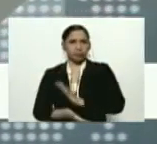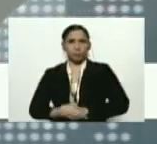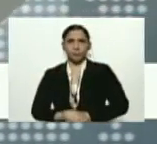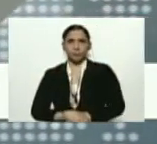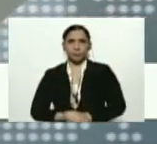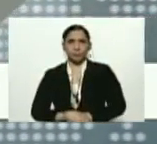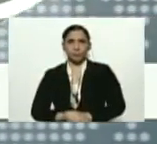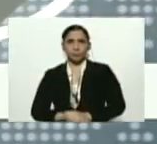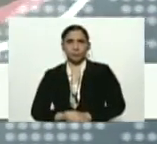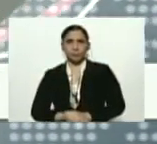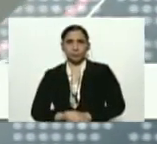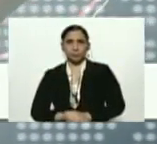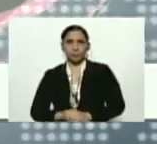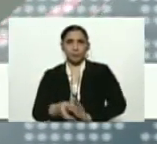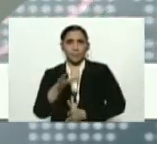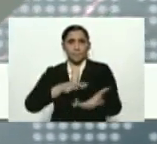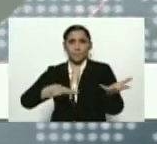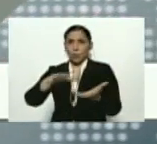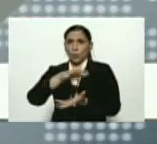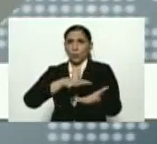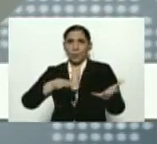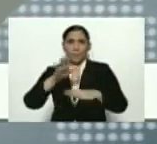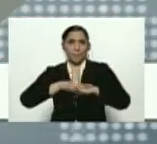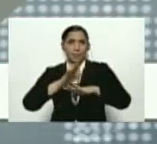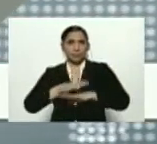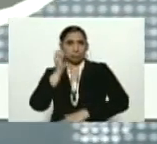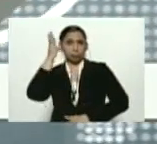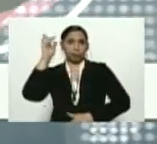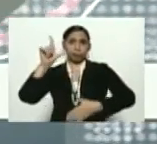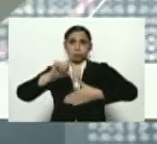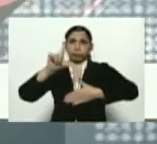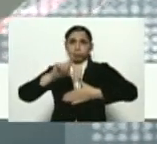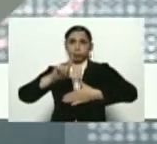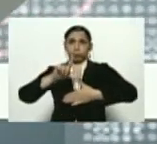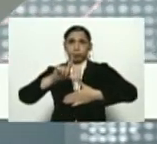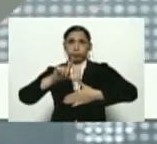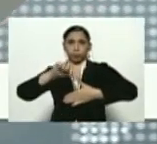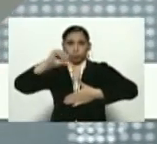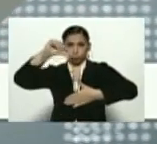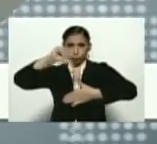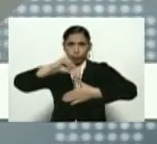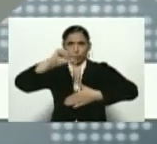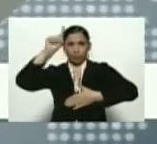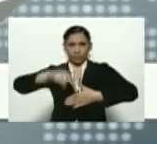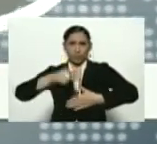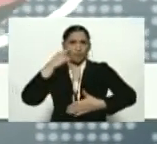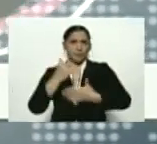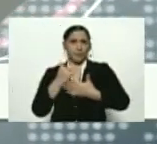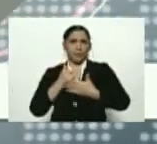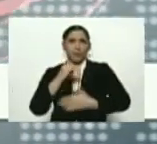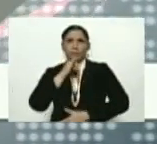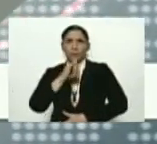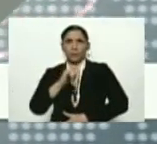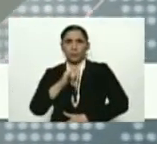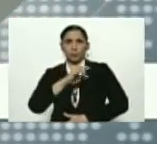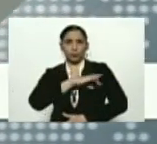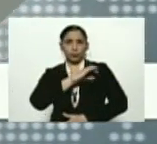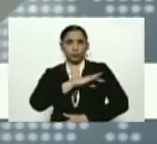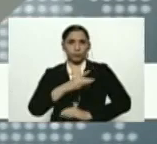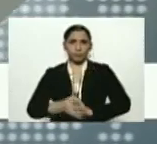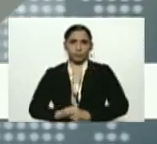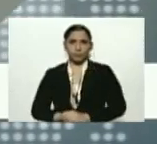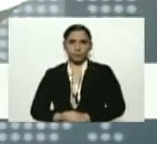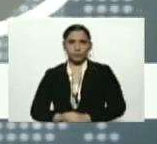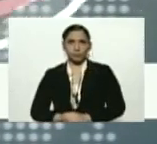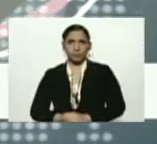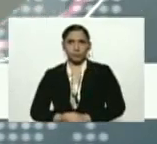esta tragedia que está ocurriendo en América Latina, en Sudamérica. Fíjate, hoy veíamos una noticia en Chile.